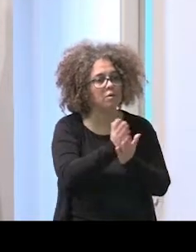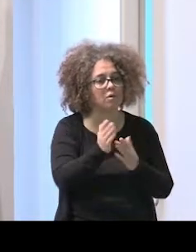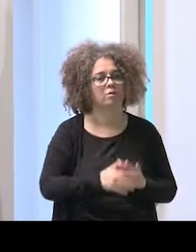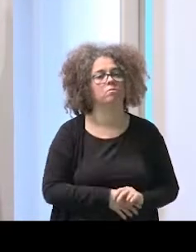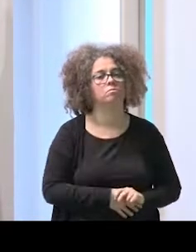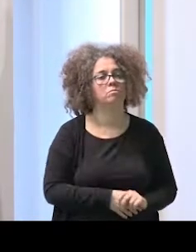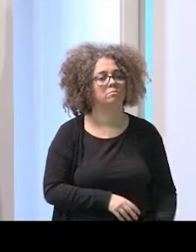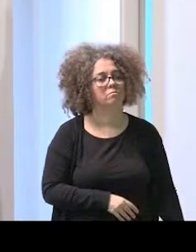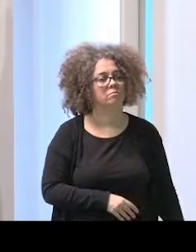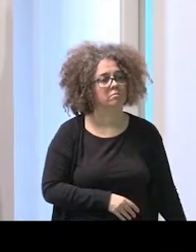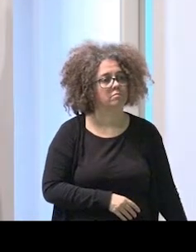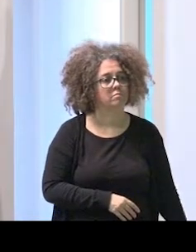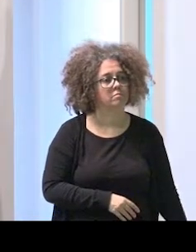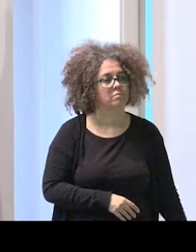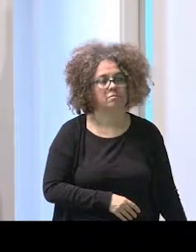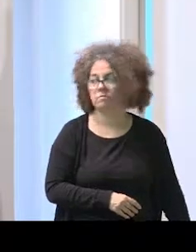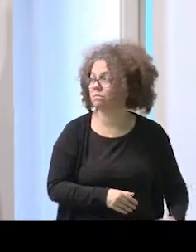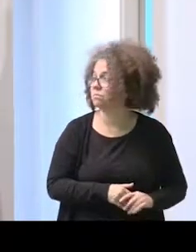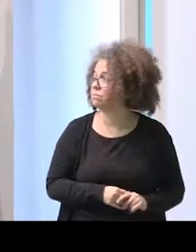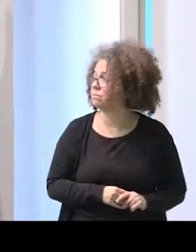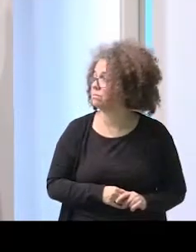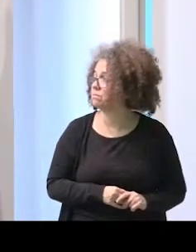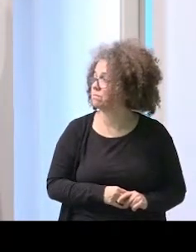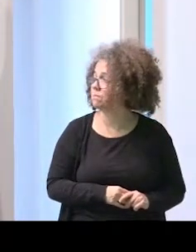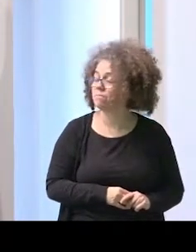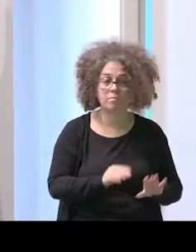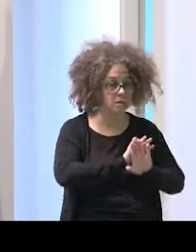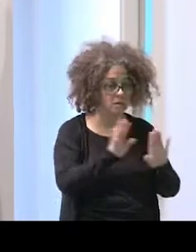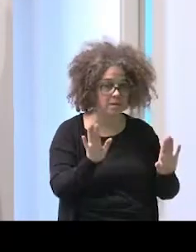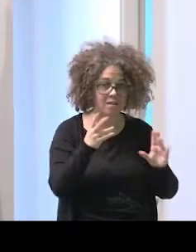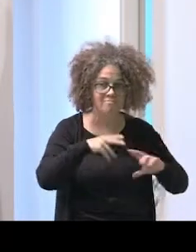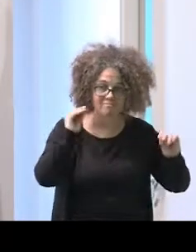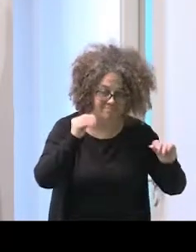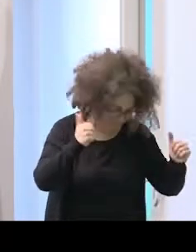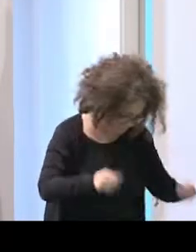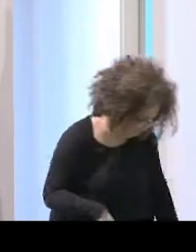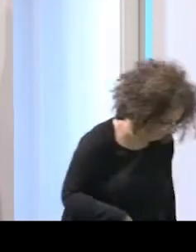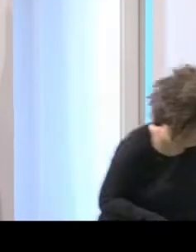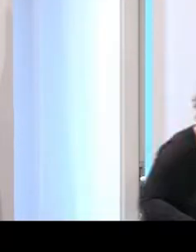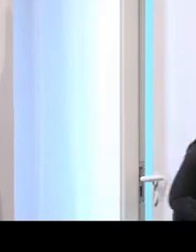¿vale? Y en esto nos vamos a meter. Ya está, ahí queda eso.